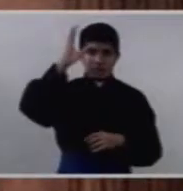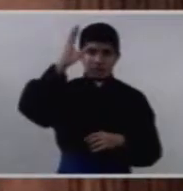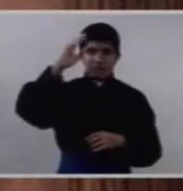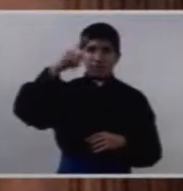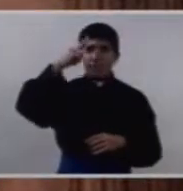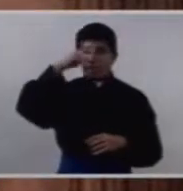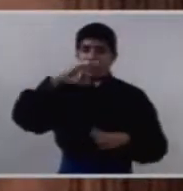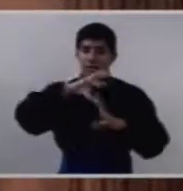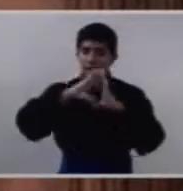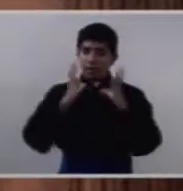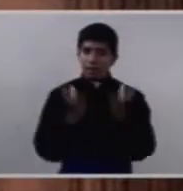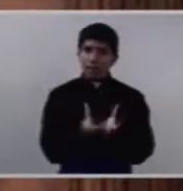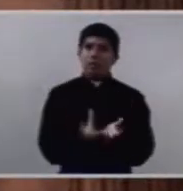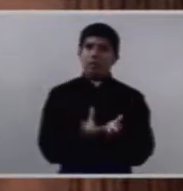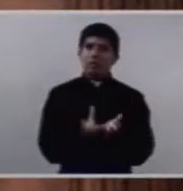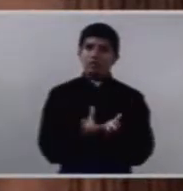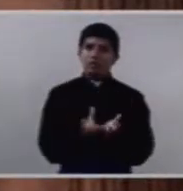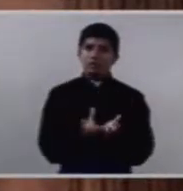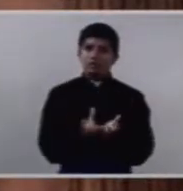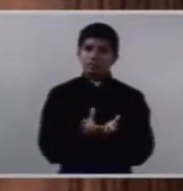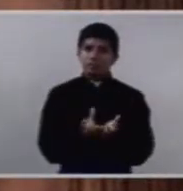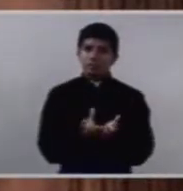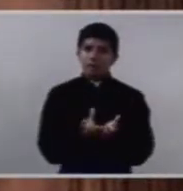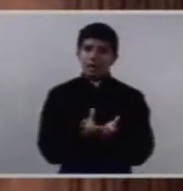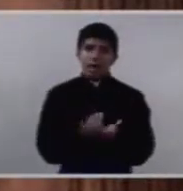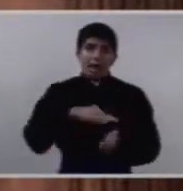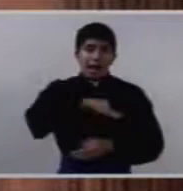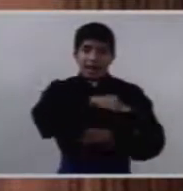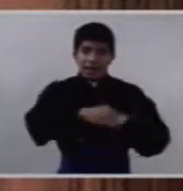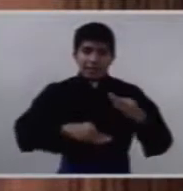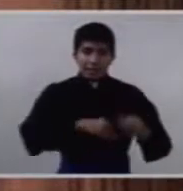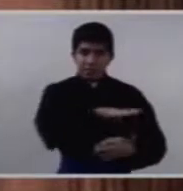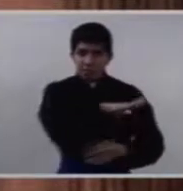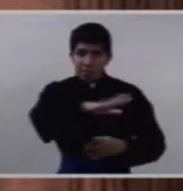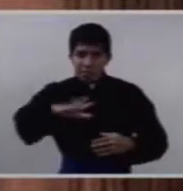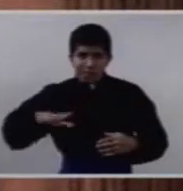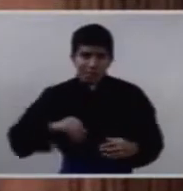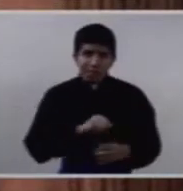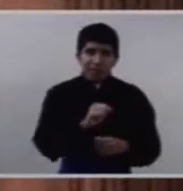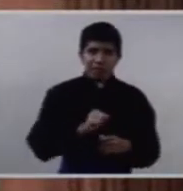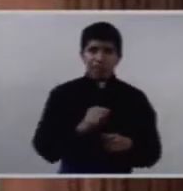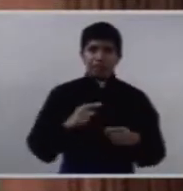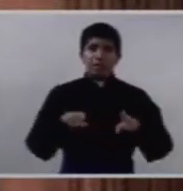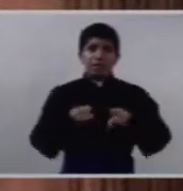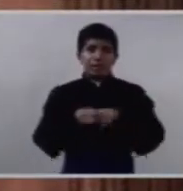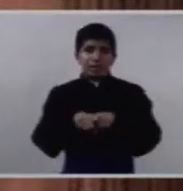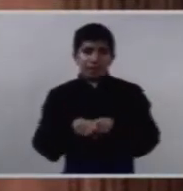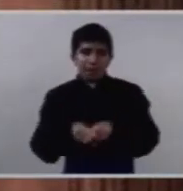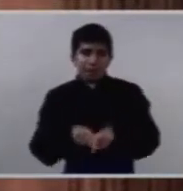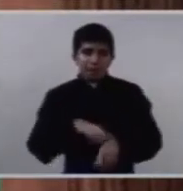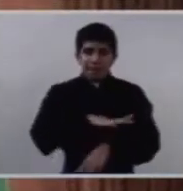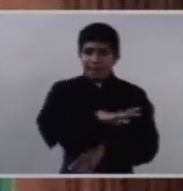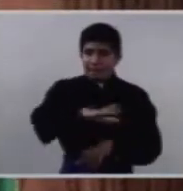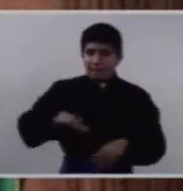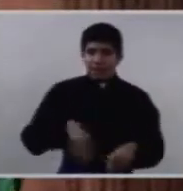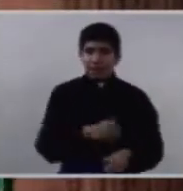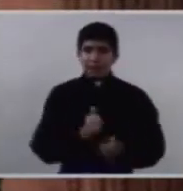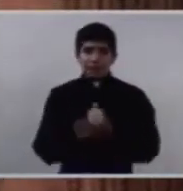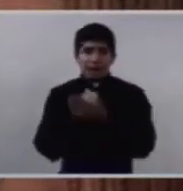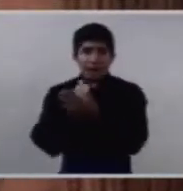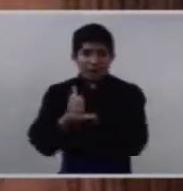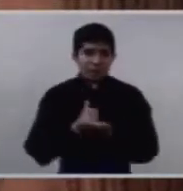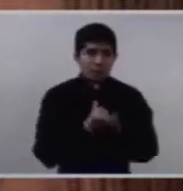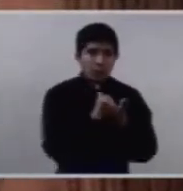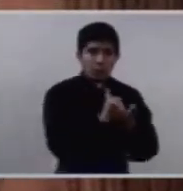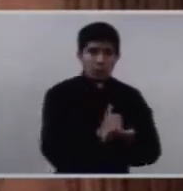humanidad? Que seamos hermanos, que seamos solidarios,